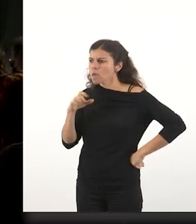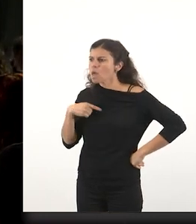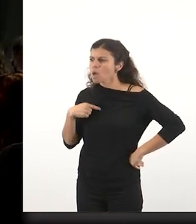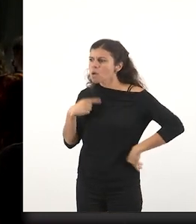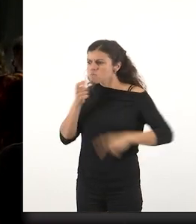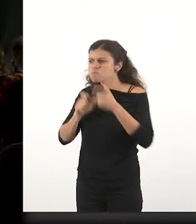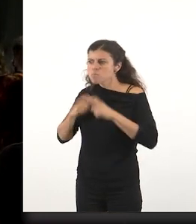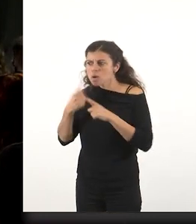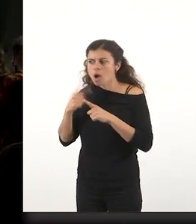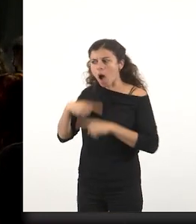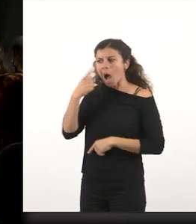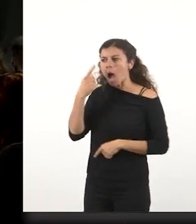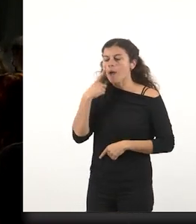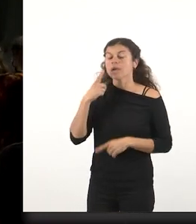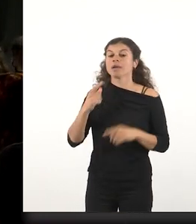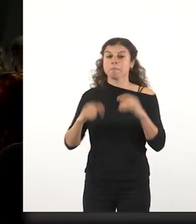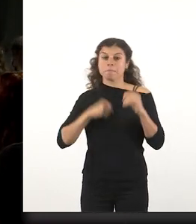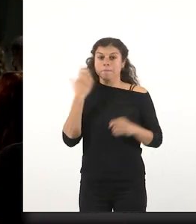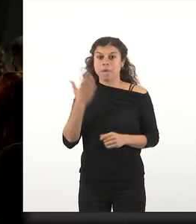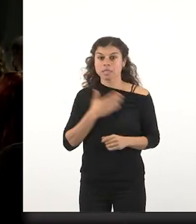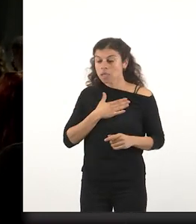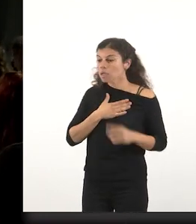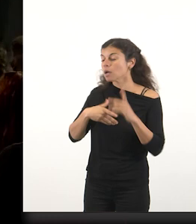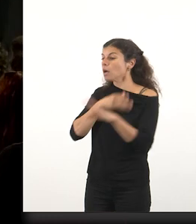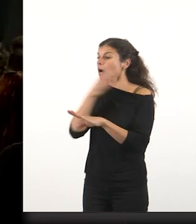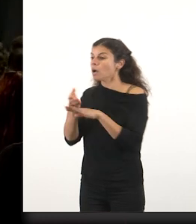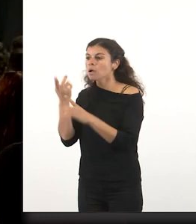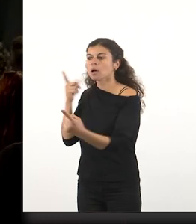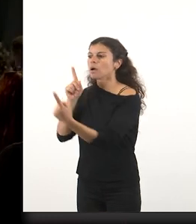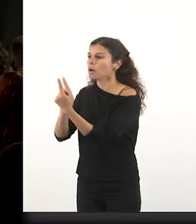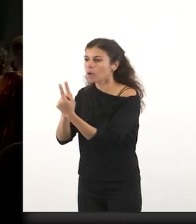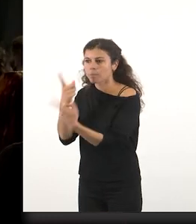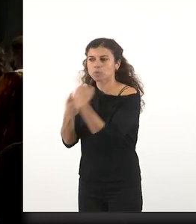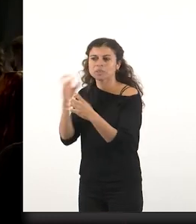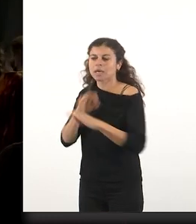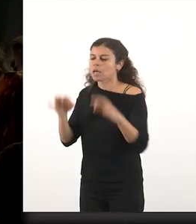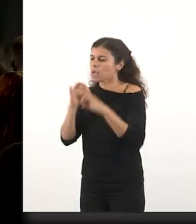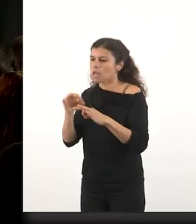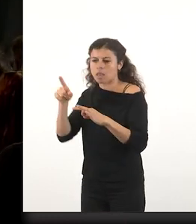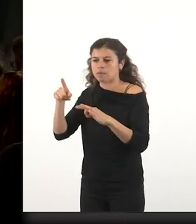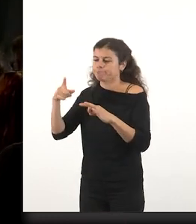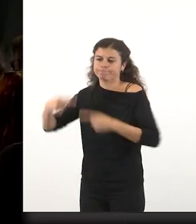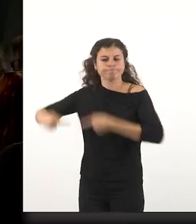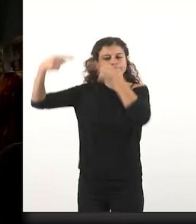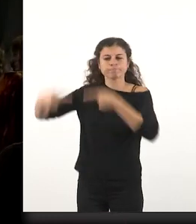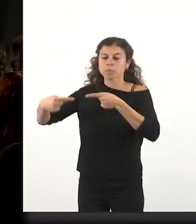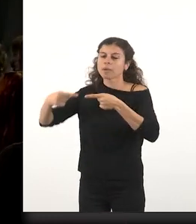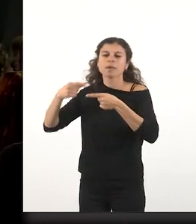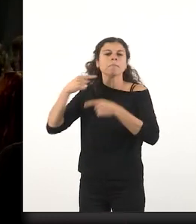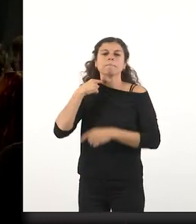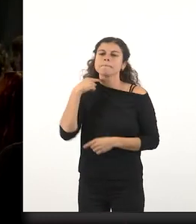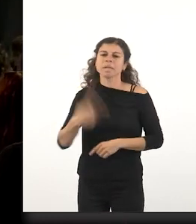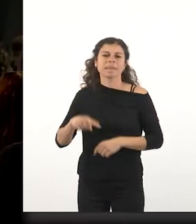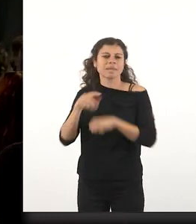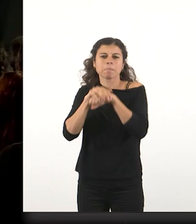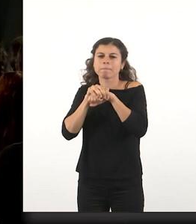mí. Al día siguiente, sin casi preguntarle a Maite, nos peleamos. Y perdí a mi mejor amiga con 12 años. Pero la perdí por amor, que parece